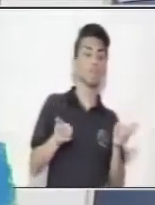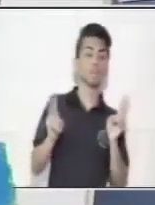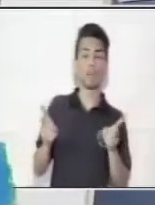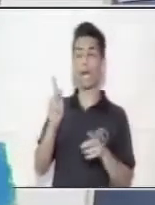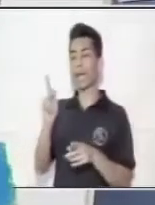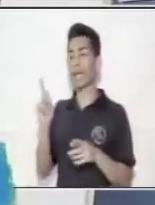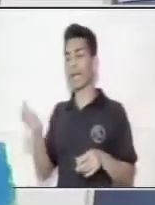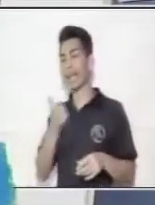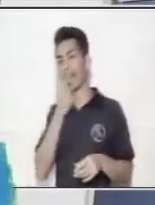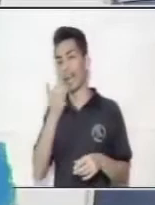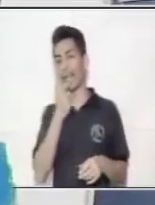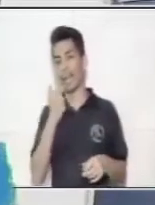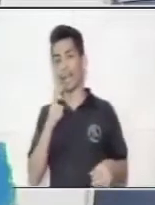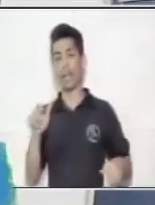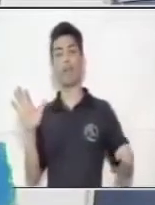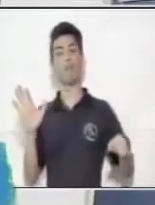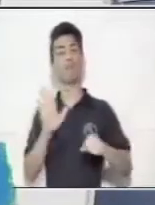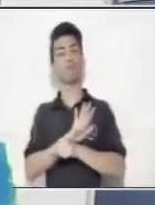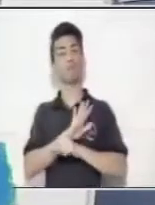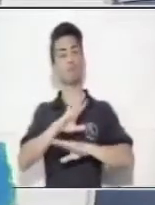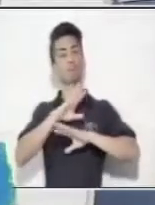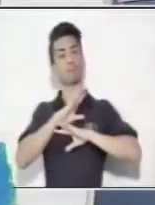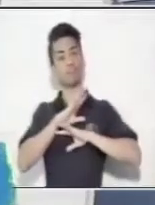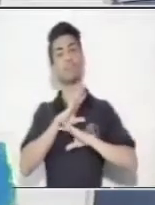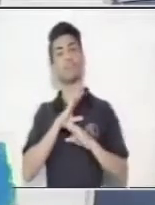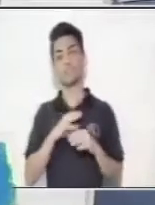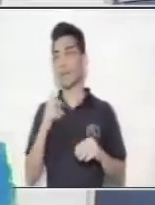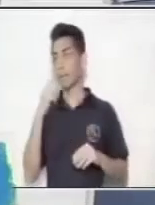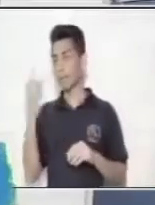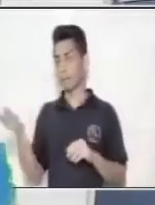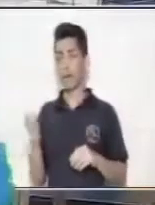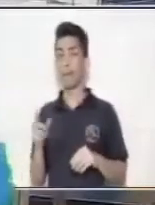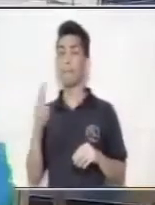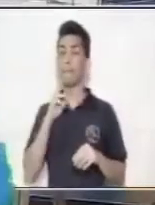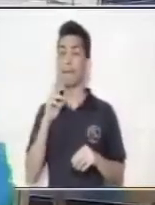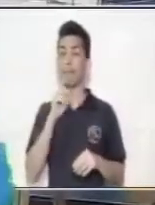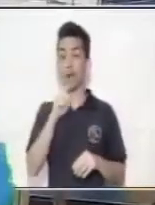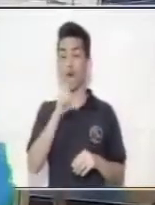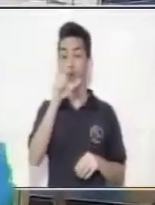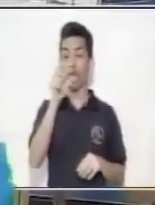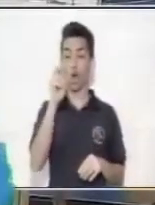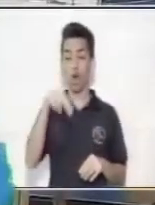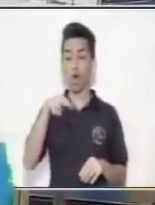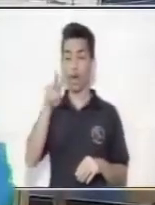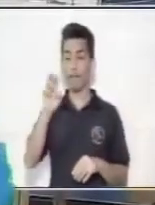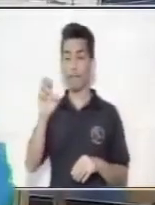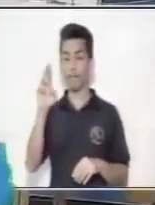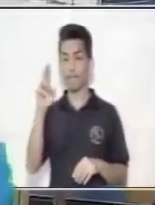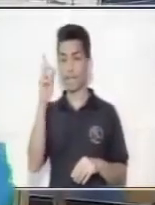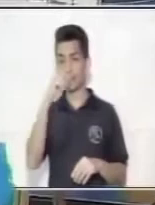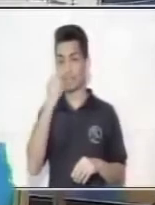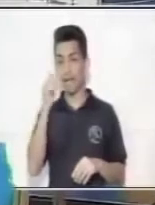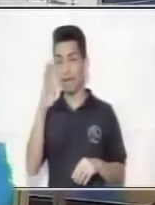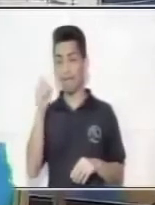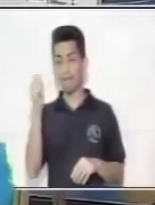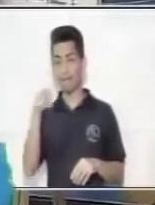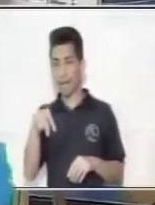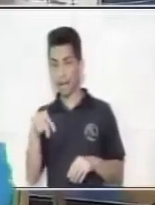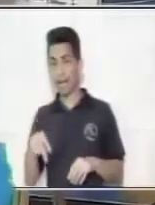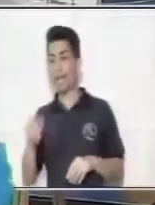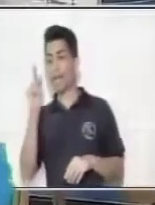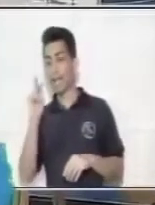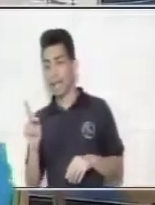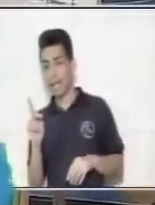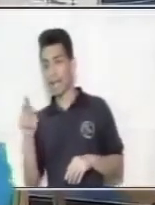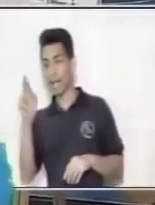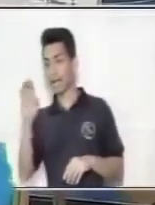oración entonces? Podemos identificar que conversaban y reían. Hacemos el referente ellos. Ellos